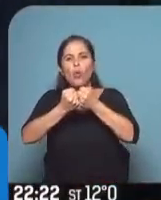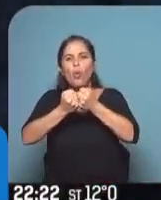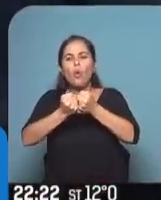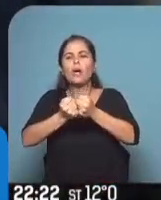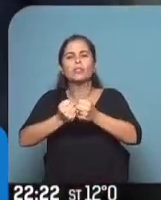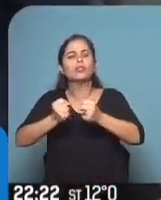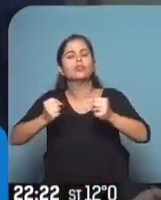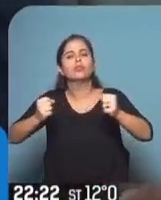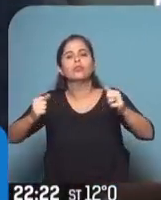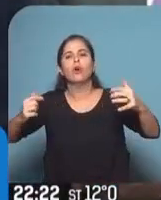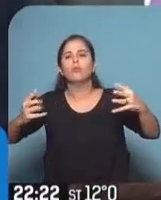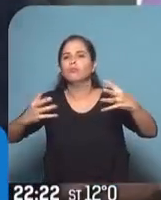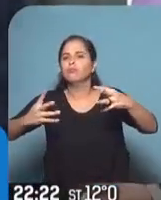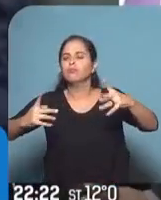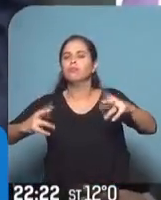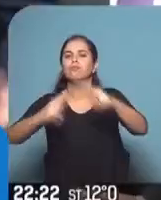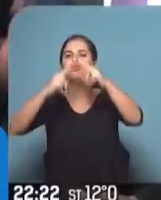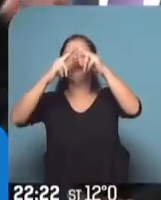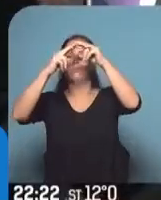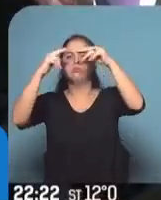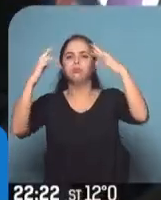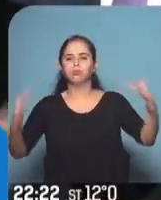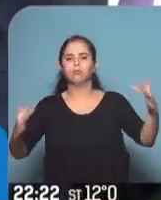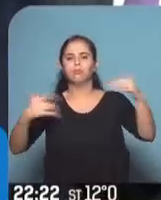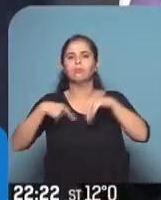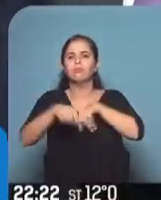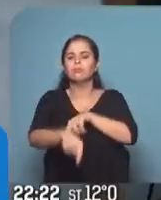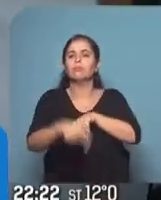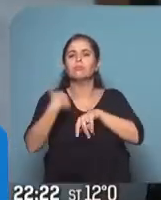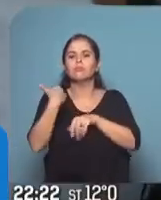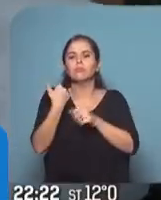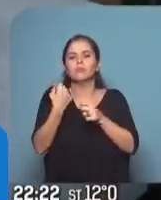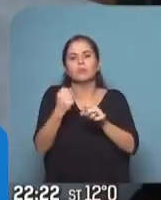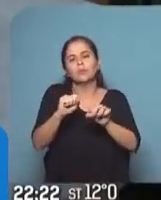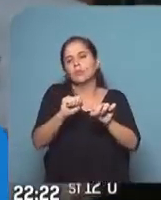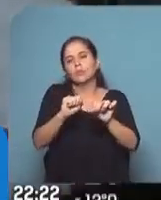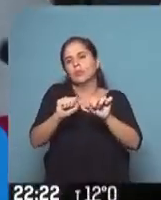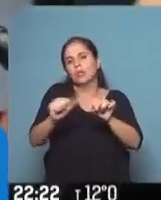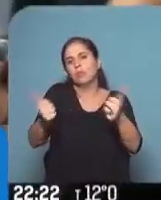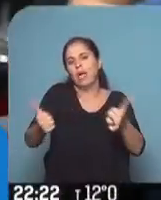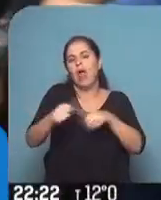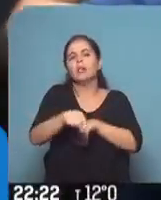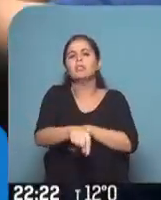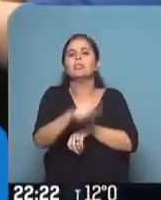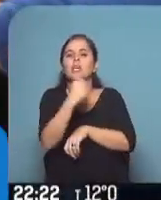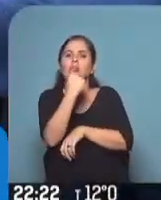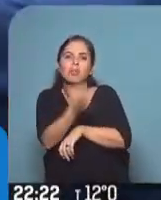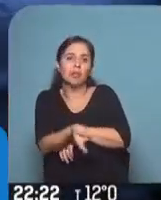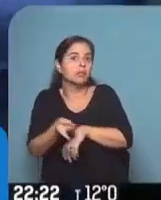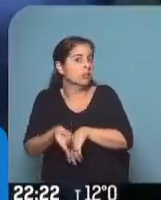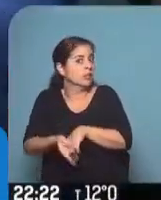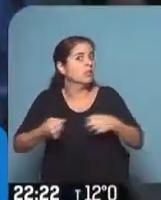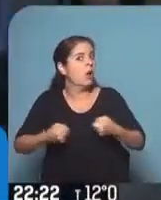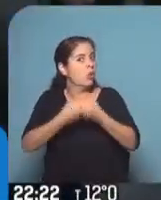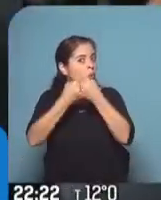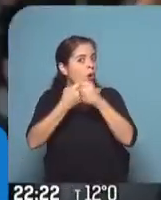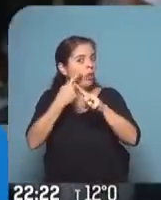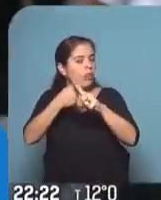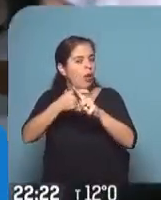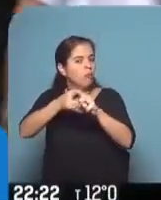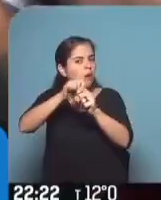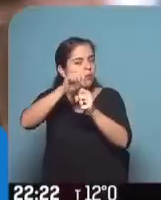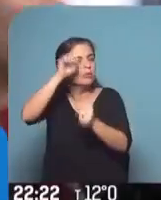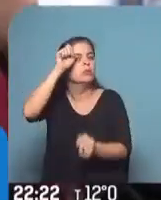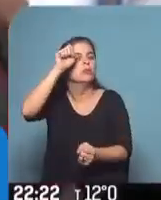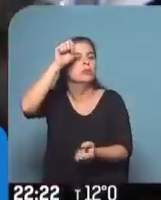Teherán por el gobierno de Barack Obama en 2015. Un acuerdo que, según la Organización Internacional de Energía Atómica y una mayoría de expertos en